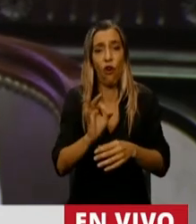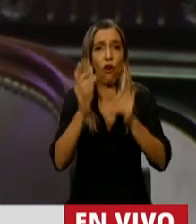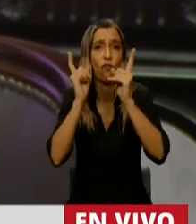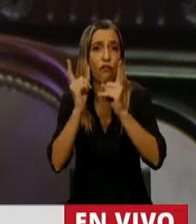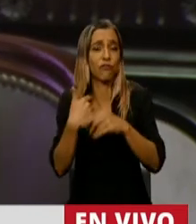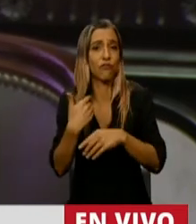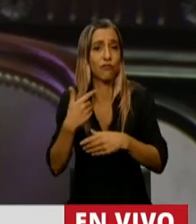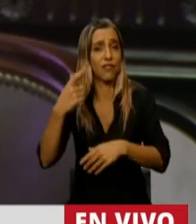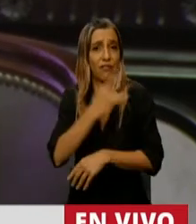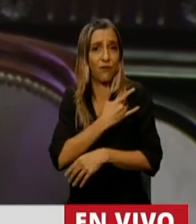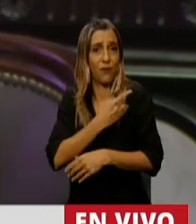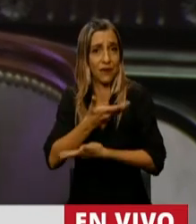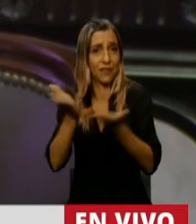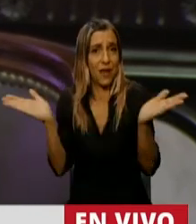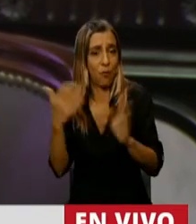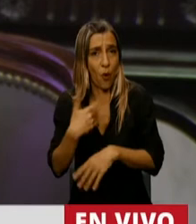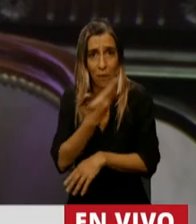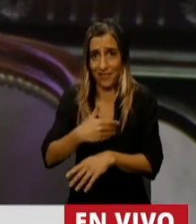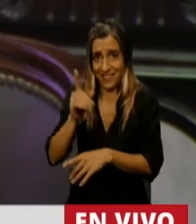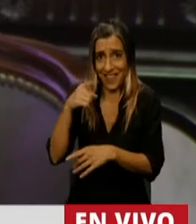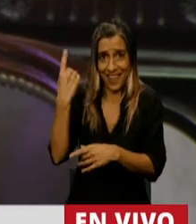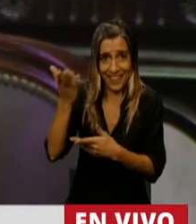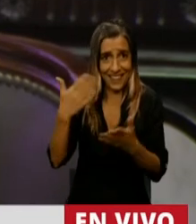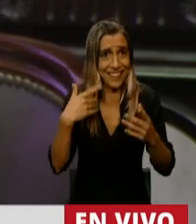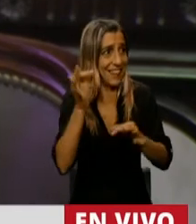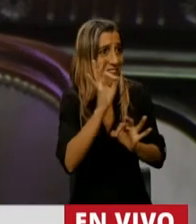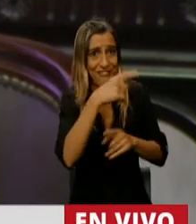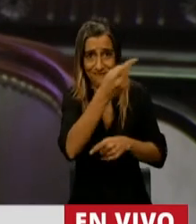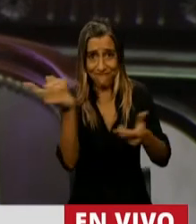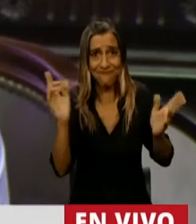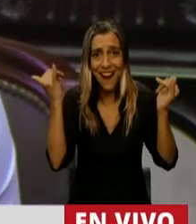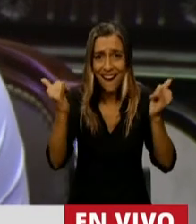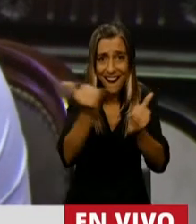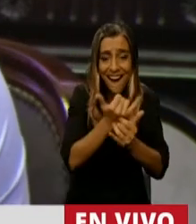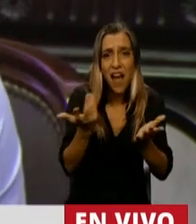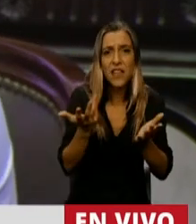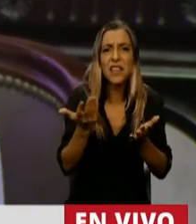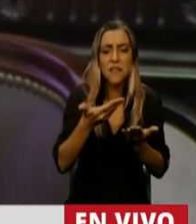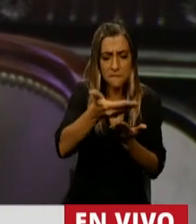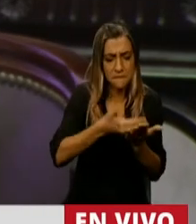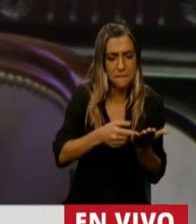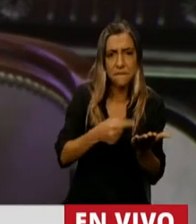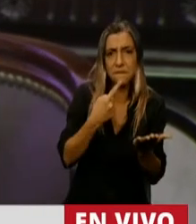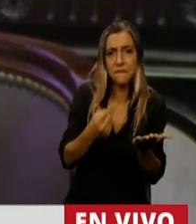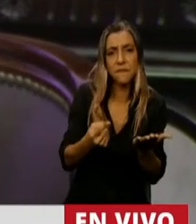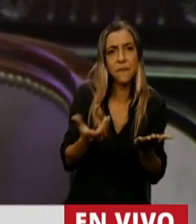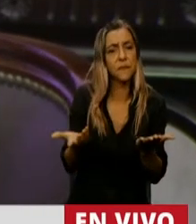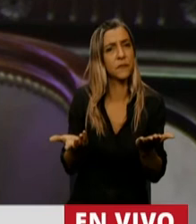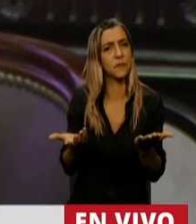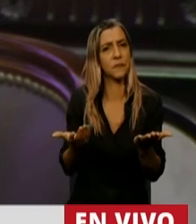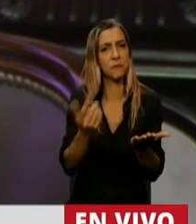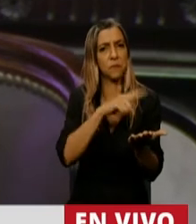Pública, y este artículo de la ley propone que el Poder Ejecutivo trate como